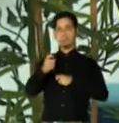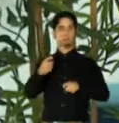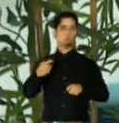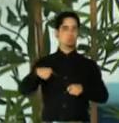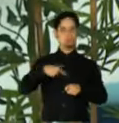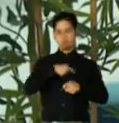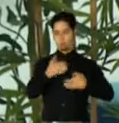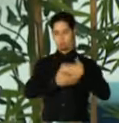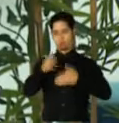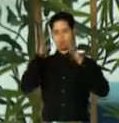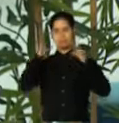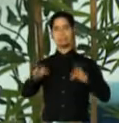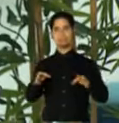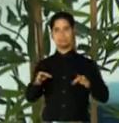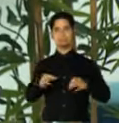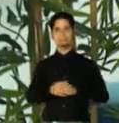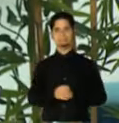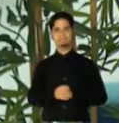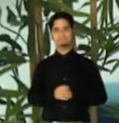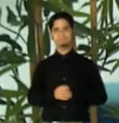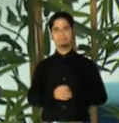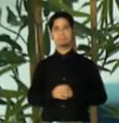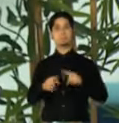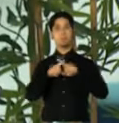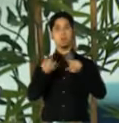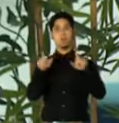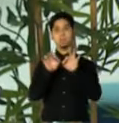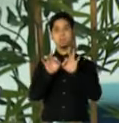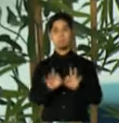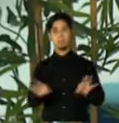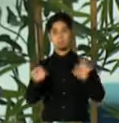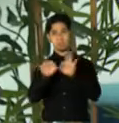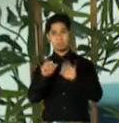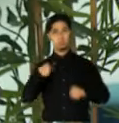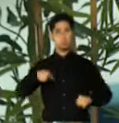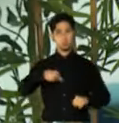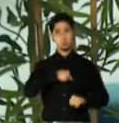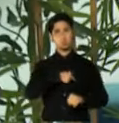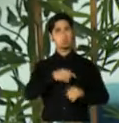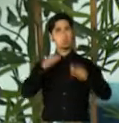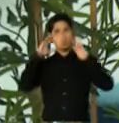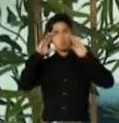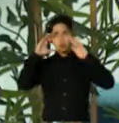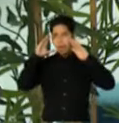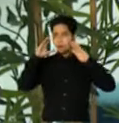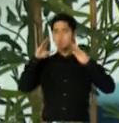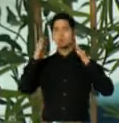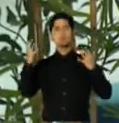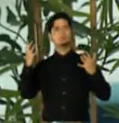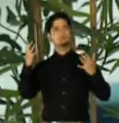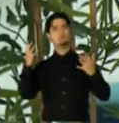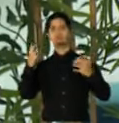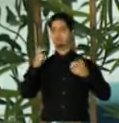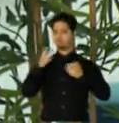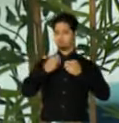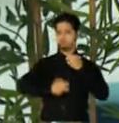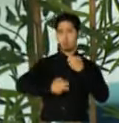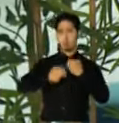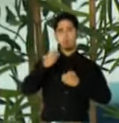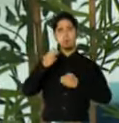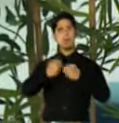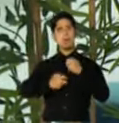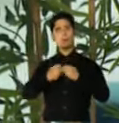estamos viendo ahora mismo es que en vez del pueblo puertorriqueño enfocarnos en que esto es una crisis donde la